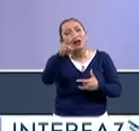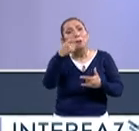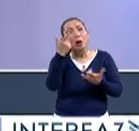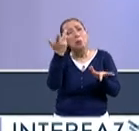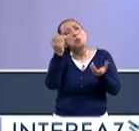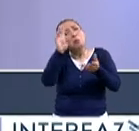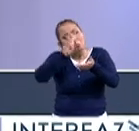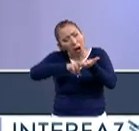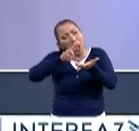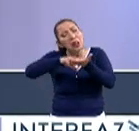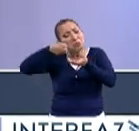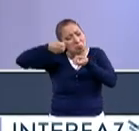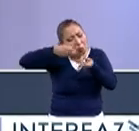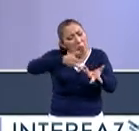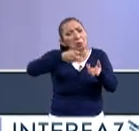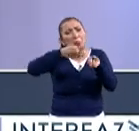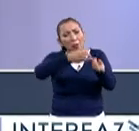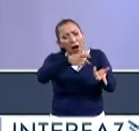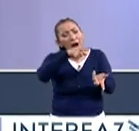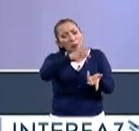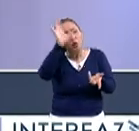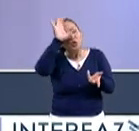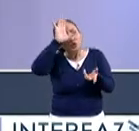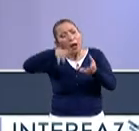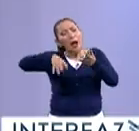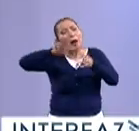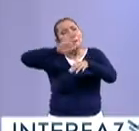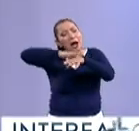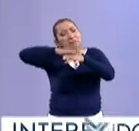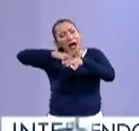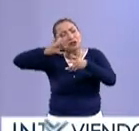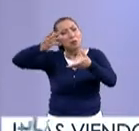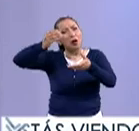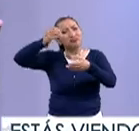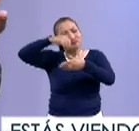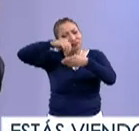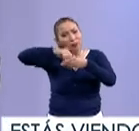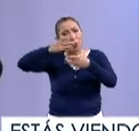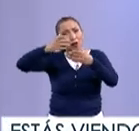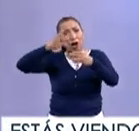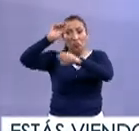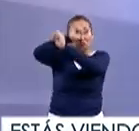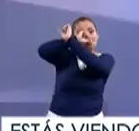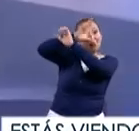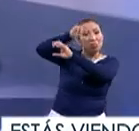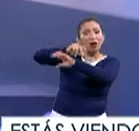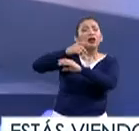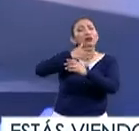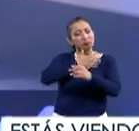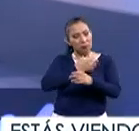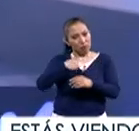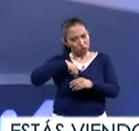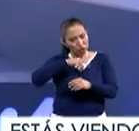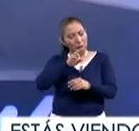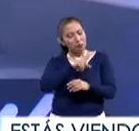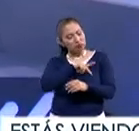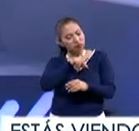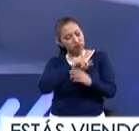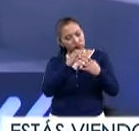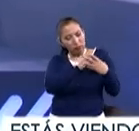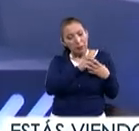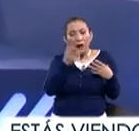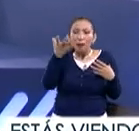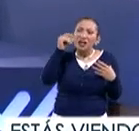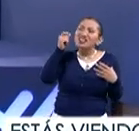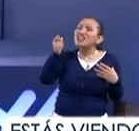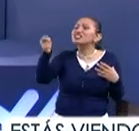enriquecimiento de nuestra cultura, o sea, no estamos cerrados, tenemos lo propio, pero también tenemos que aprender de los